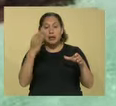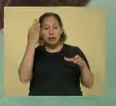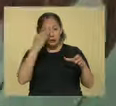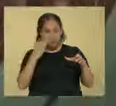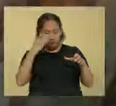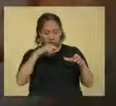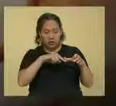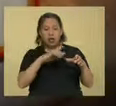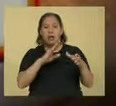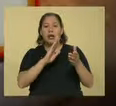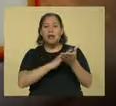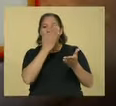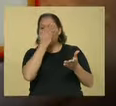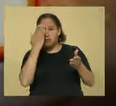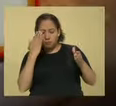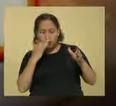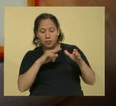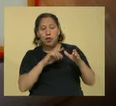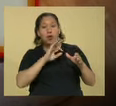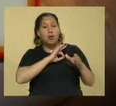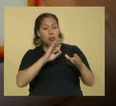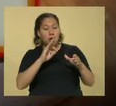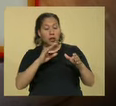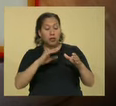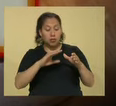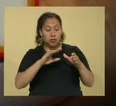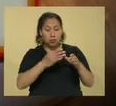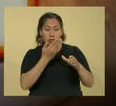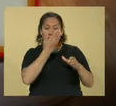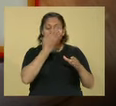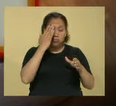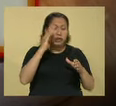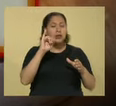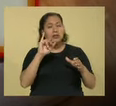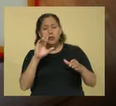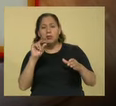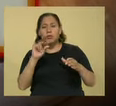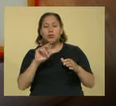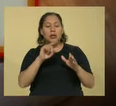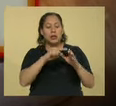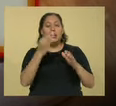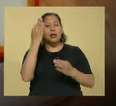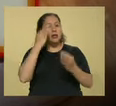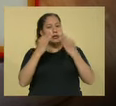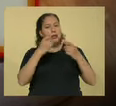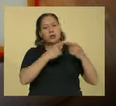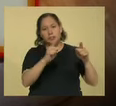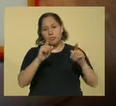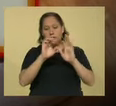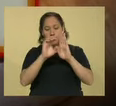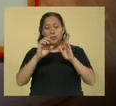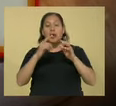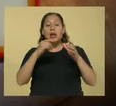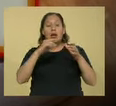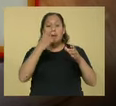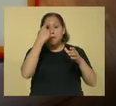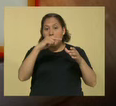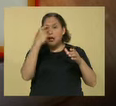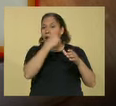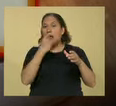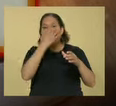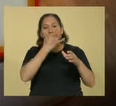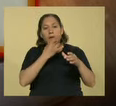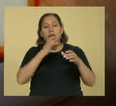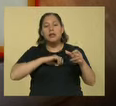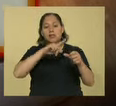tratamiento, la mascarilla, ¿se puede aplicar en el rostro o no? Es un tratamiento completamente diferente. Para facial tenemos un facial